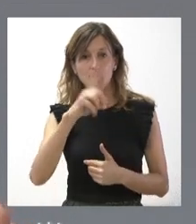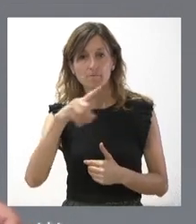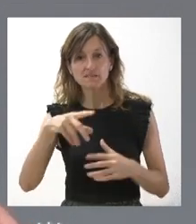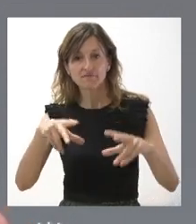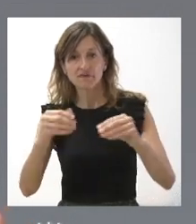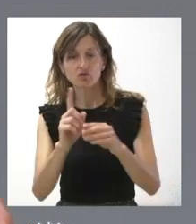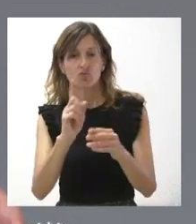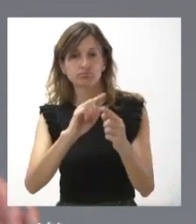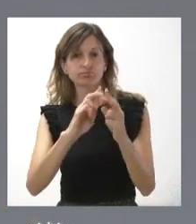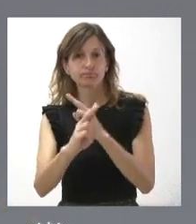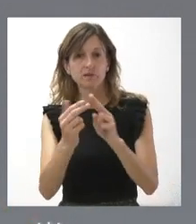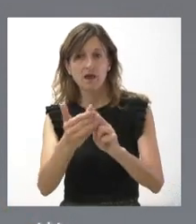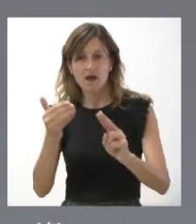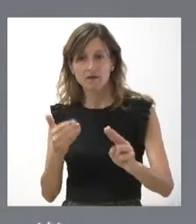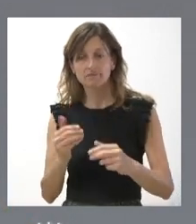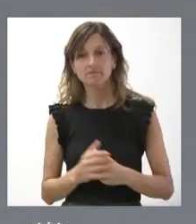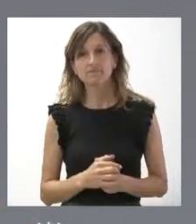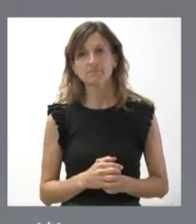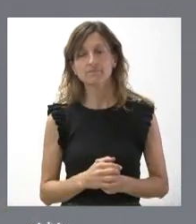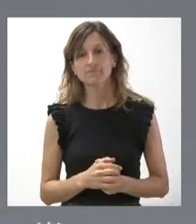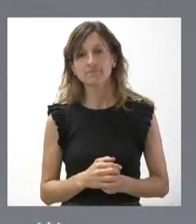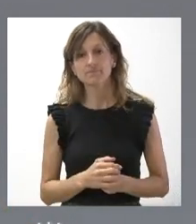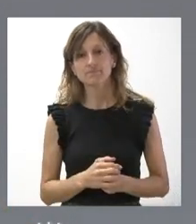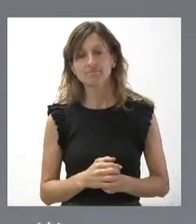a resolver muchísimo antes.